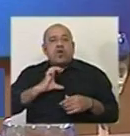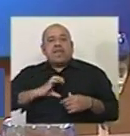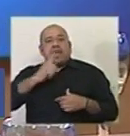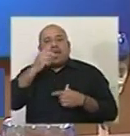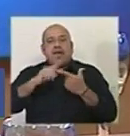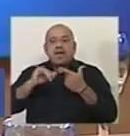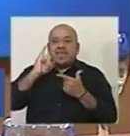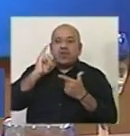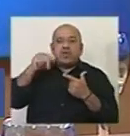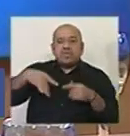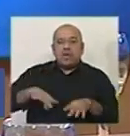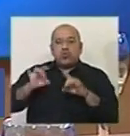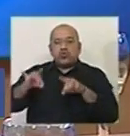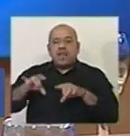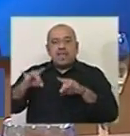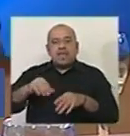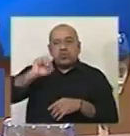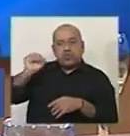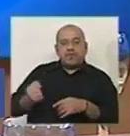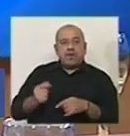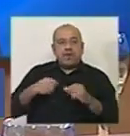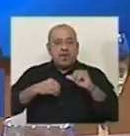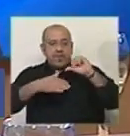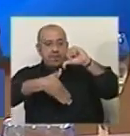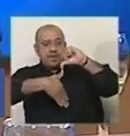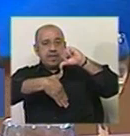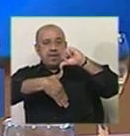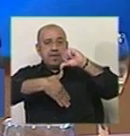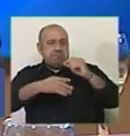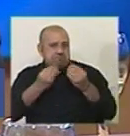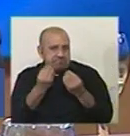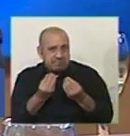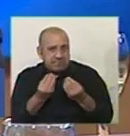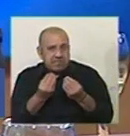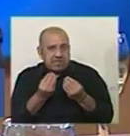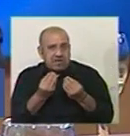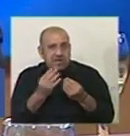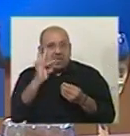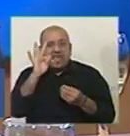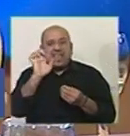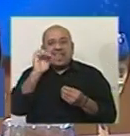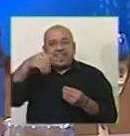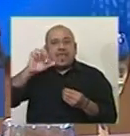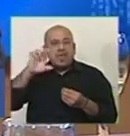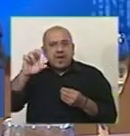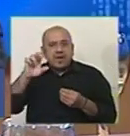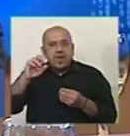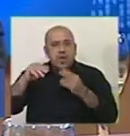Indonesia, Australia, Sudáfrica, ni que hablar de América Latina, por favor. ¿Es Temer el líder? ¿Es